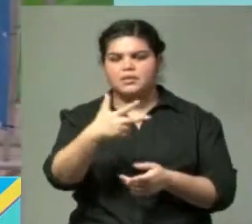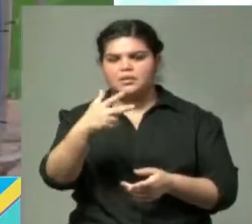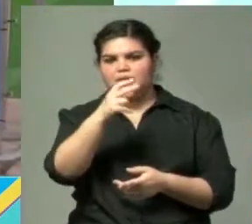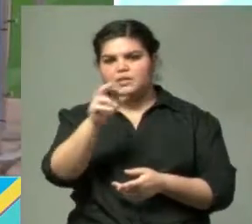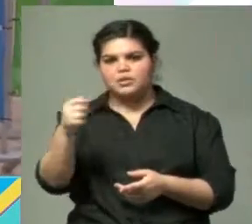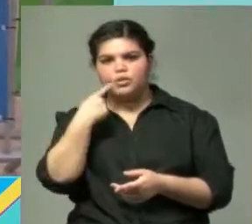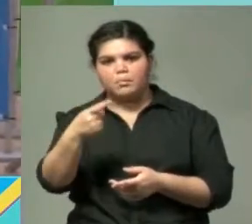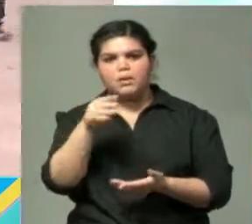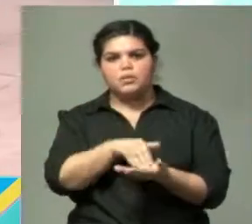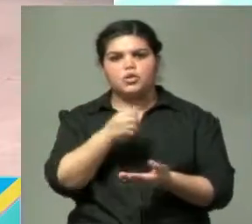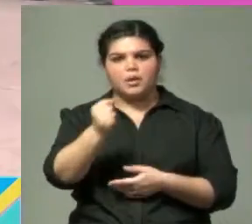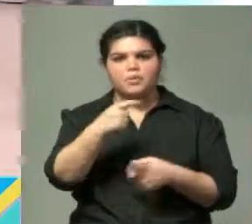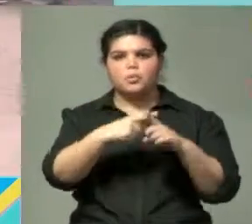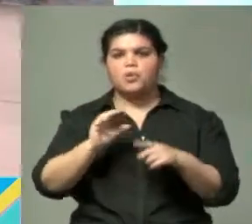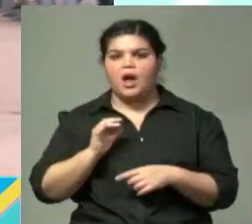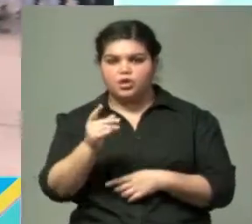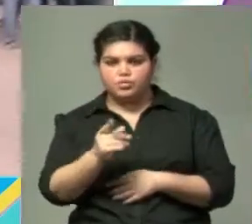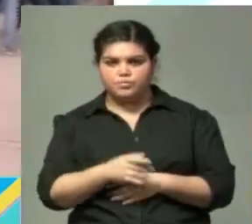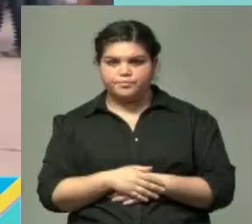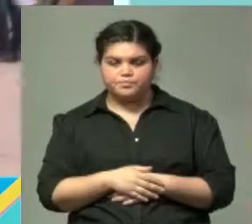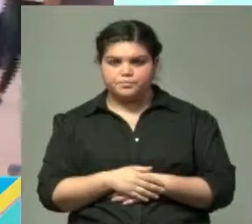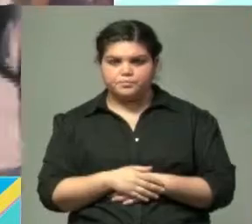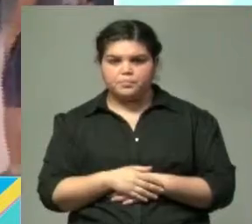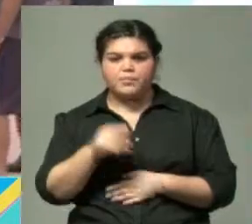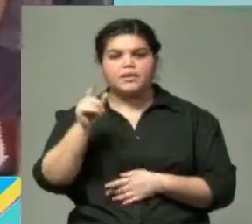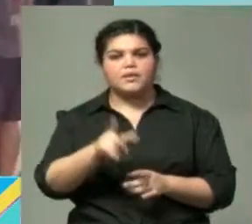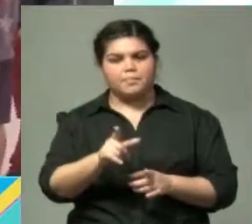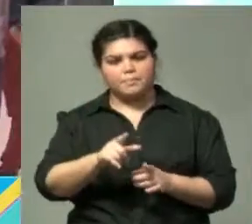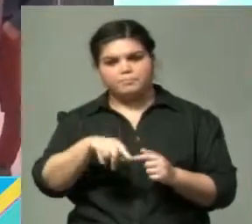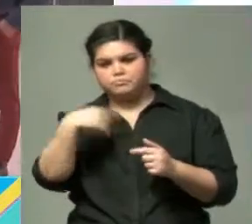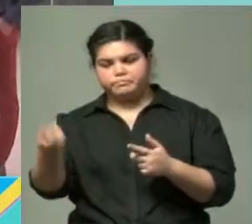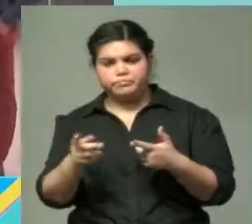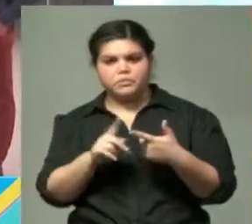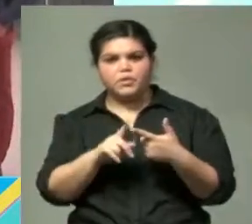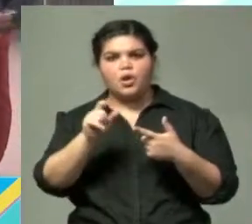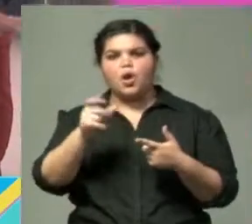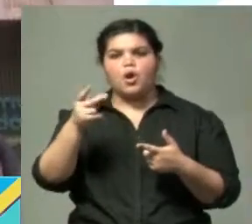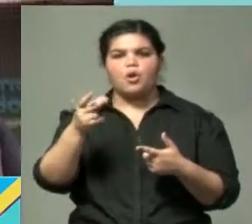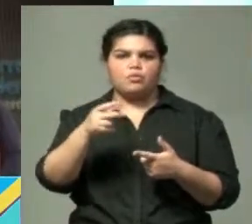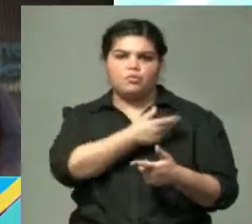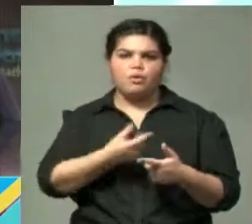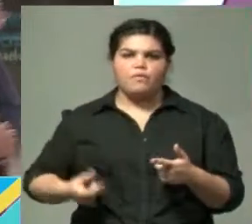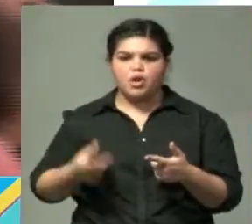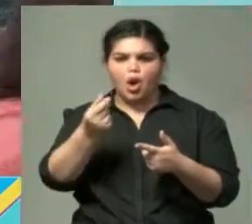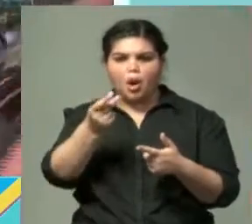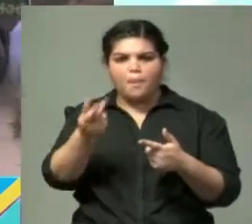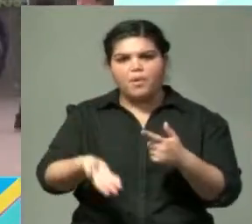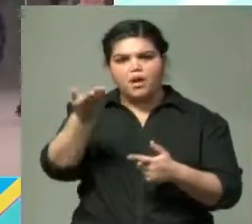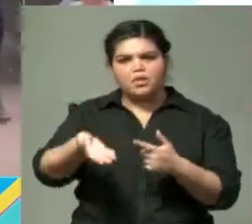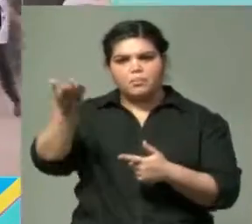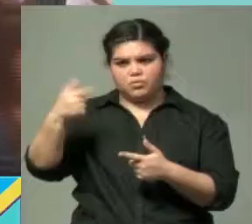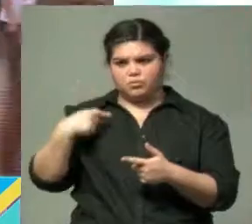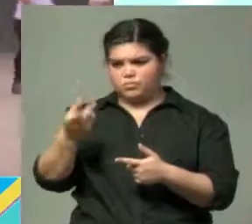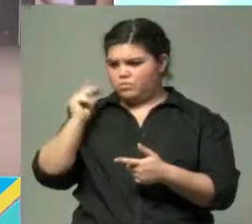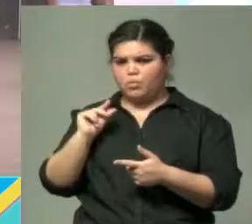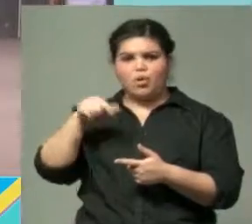pesos por año también. Por otro lado, el gobierno nos aumenta las tarifas, ¿no es cierto? Recién vengo de pagar la luz y el